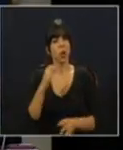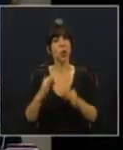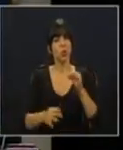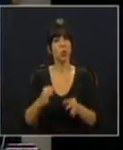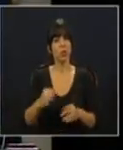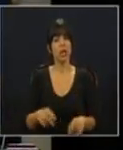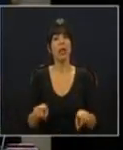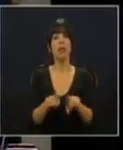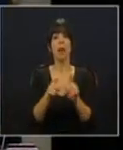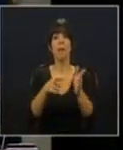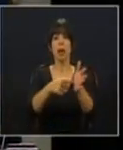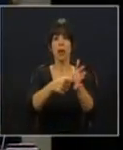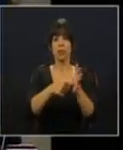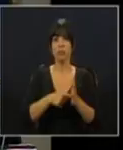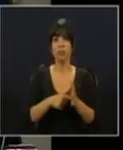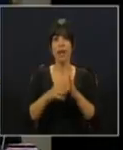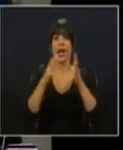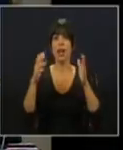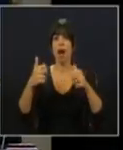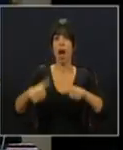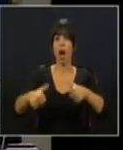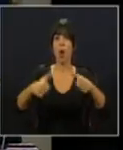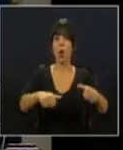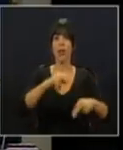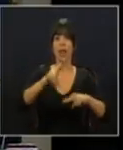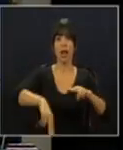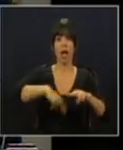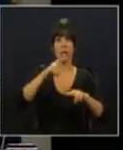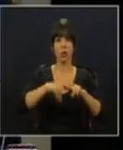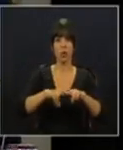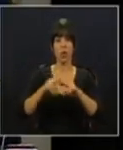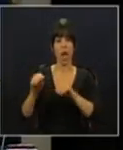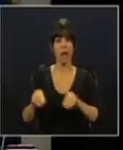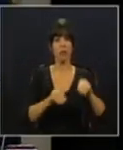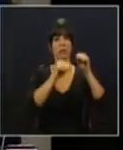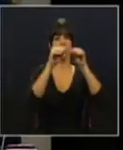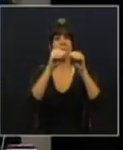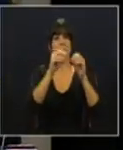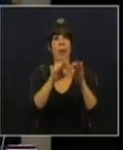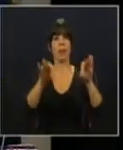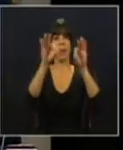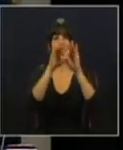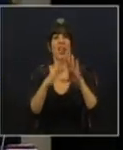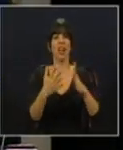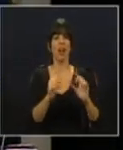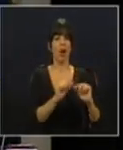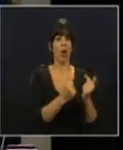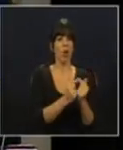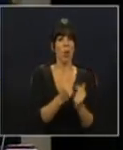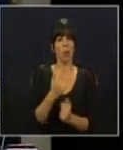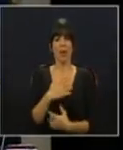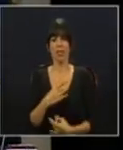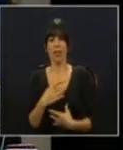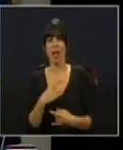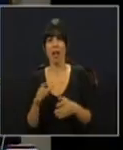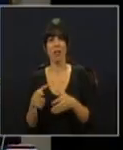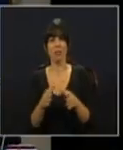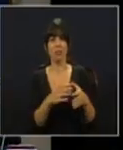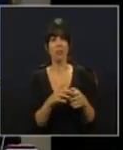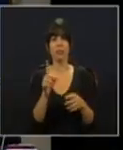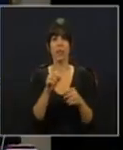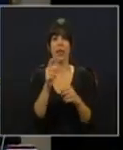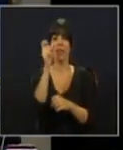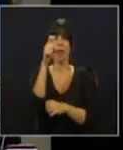Ha requerido colocar los grandes acuerdos nacionales por sobre los intereses privados y gremiales y comprender con